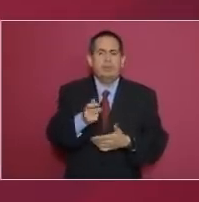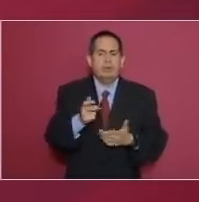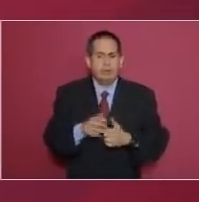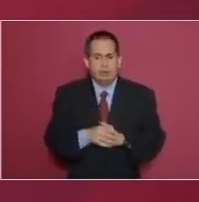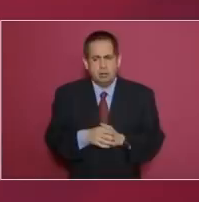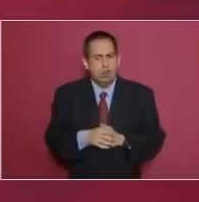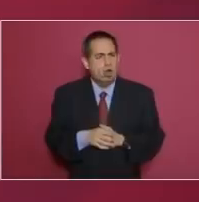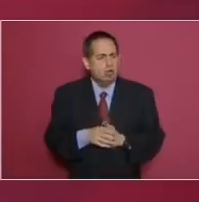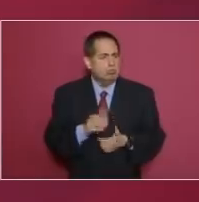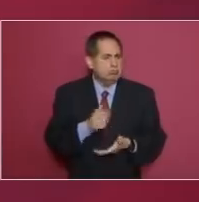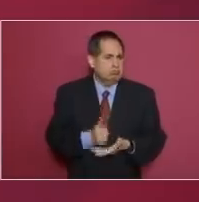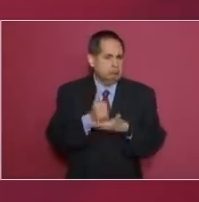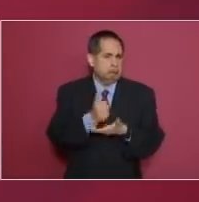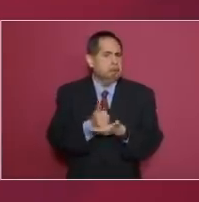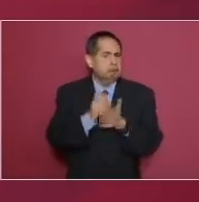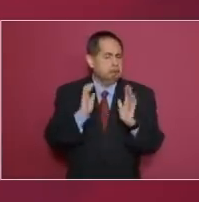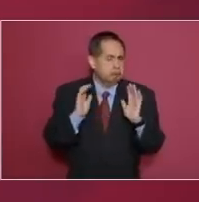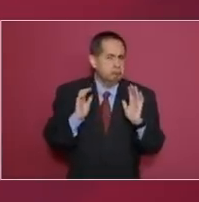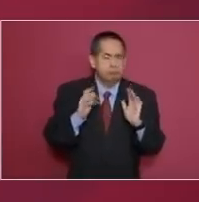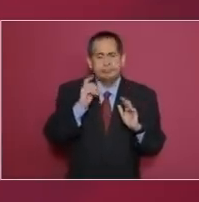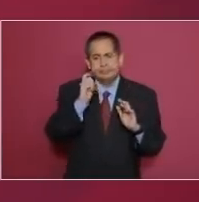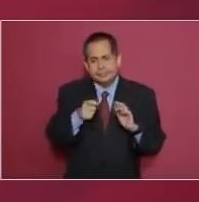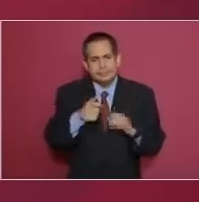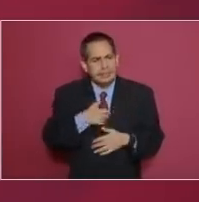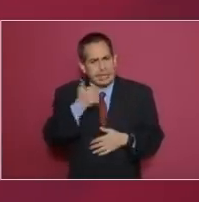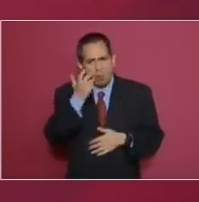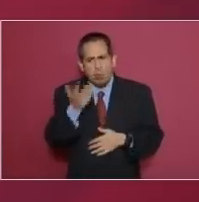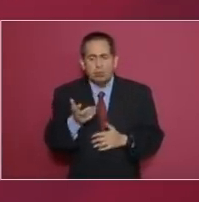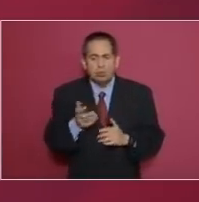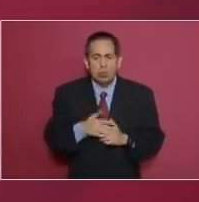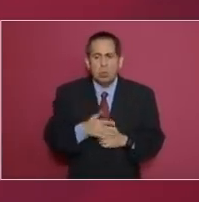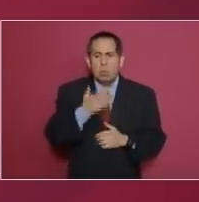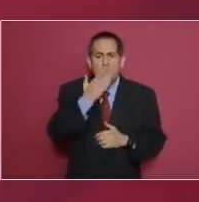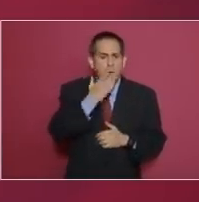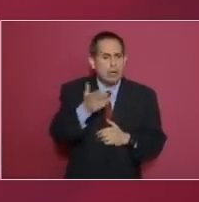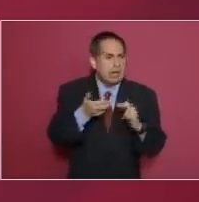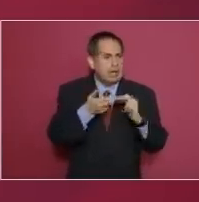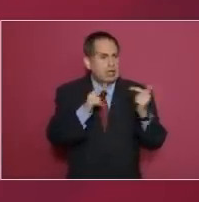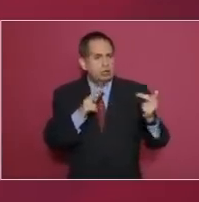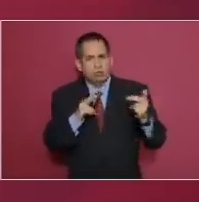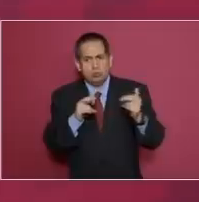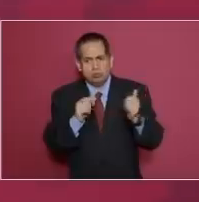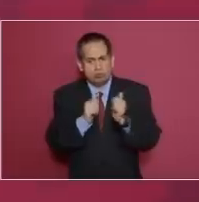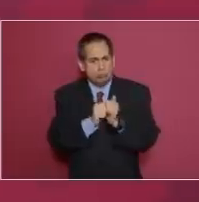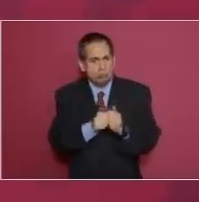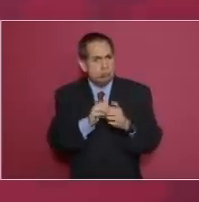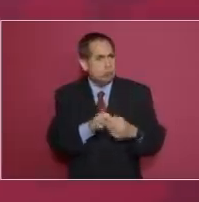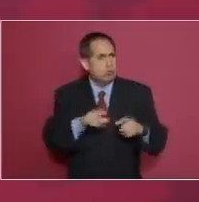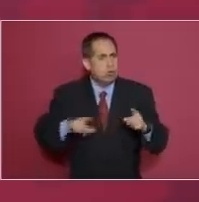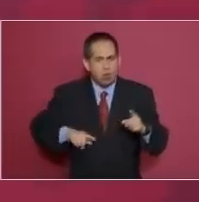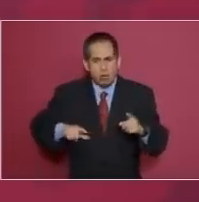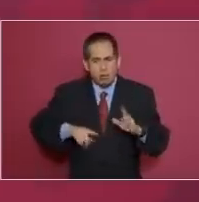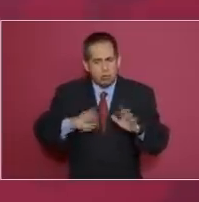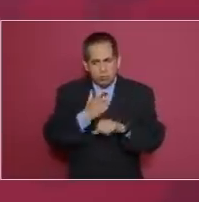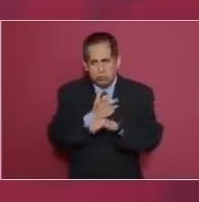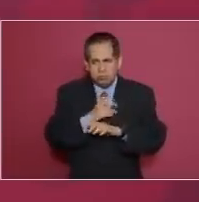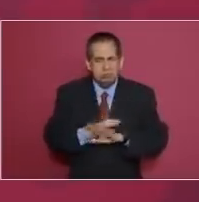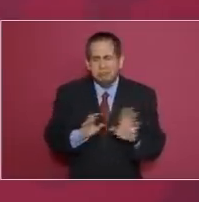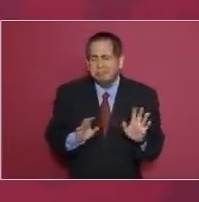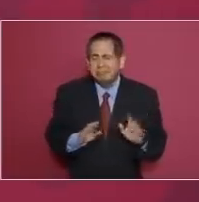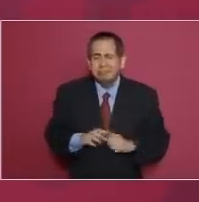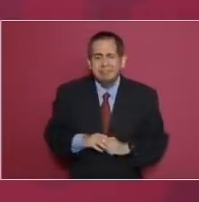a colaborar. Queremos tener una buena relación con el gobierno de Estados